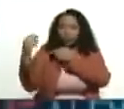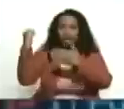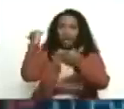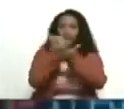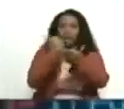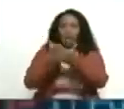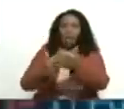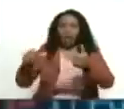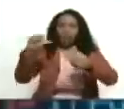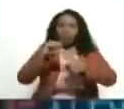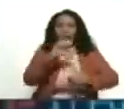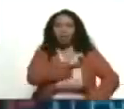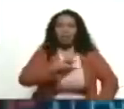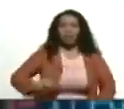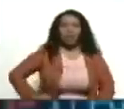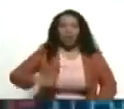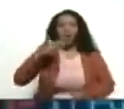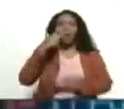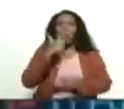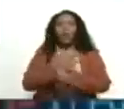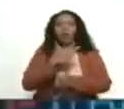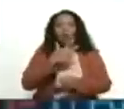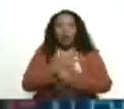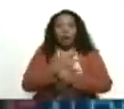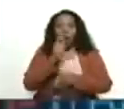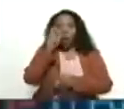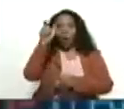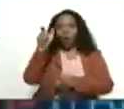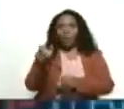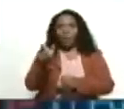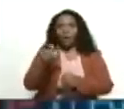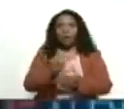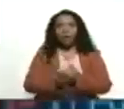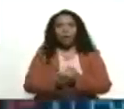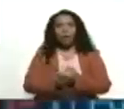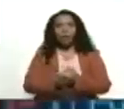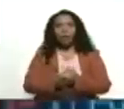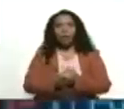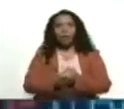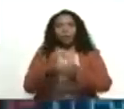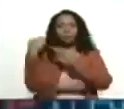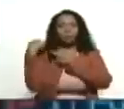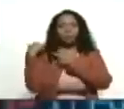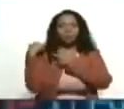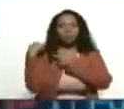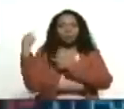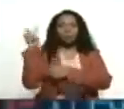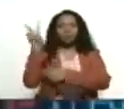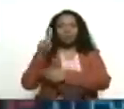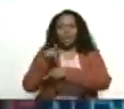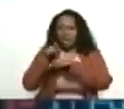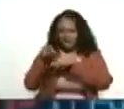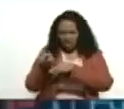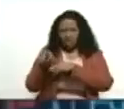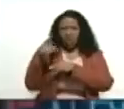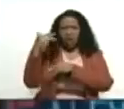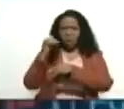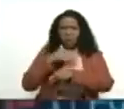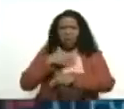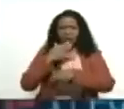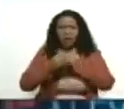Centroamérica, en El Salvador y en Guatemala, Elliot Abrams, como su responsable ante Venezuela. Como si eso nos iba a arredrar de alguna